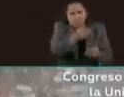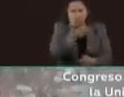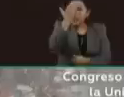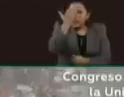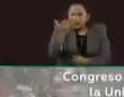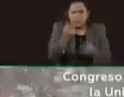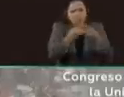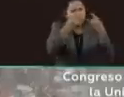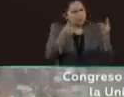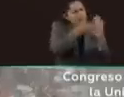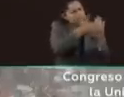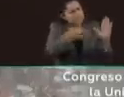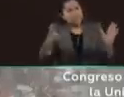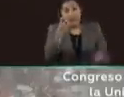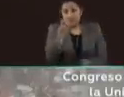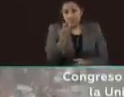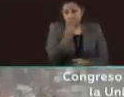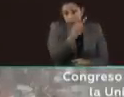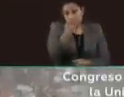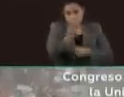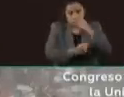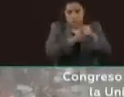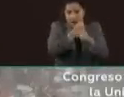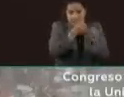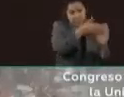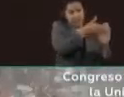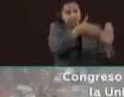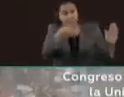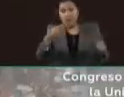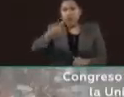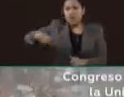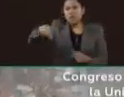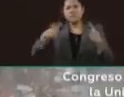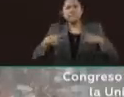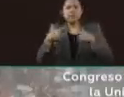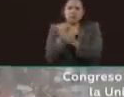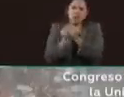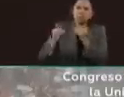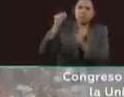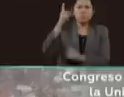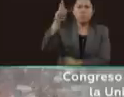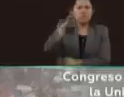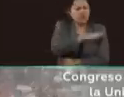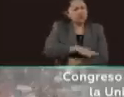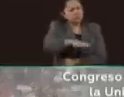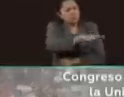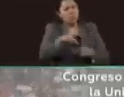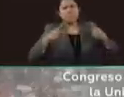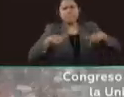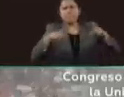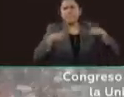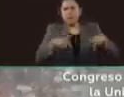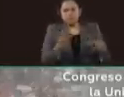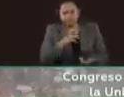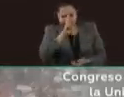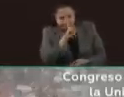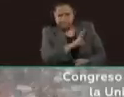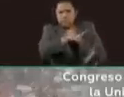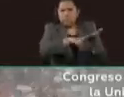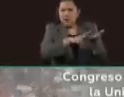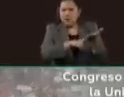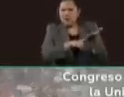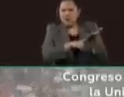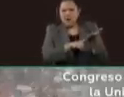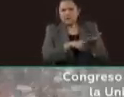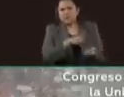siglos, los poderosos han intentado una y otra vez despreciar al pueblo y someterlo a sus intereses. Pero ha sido